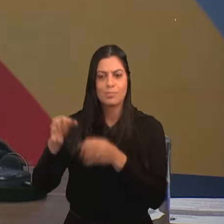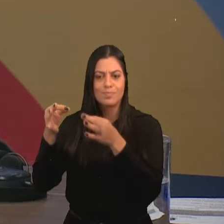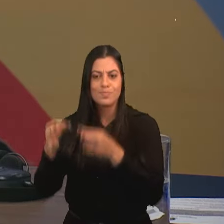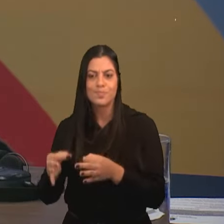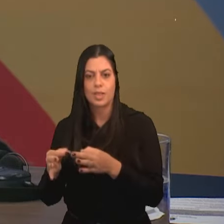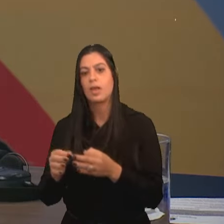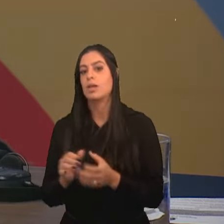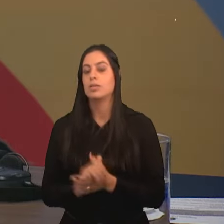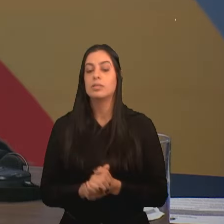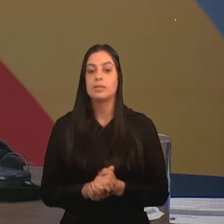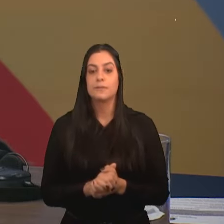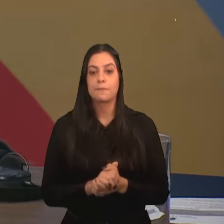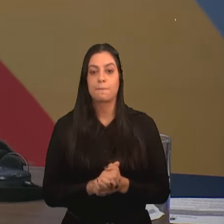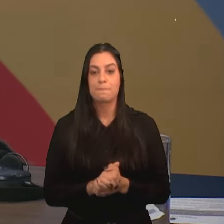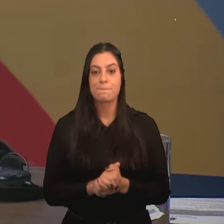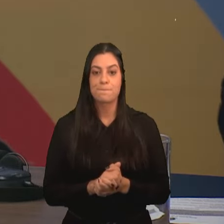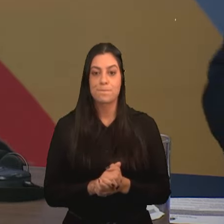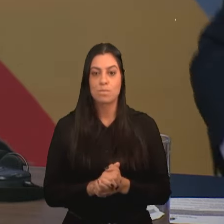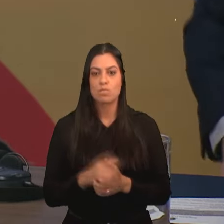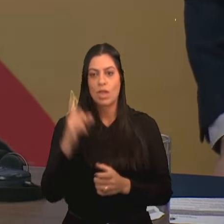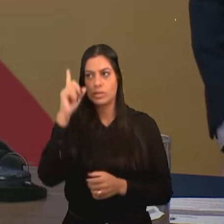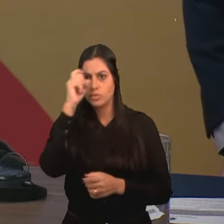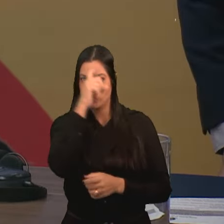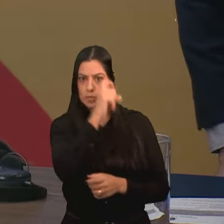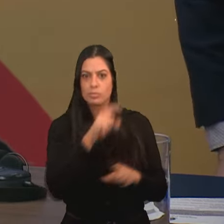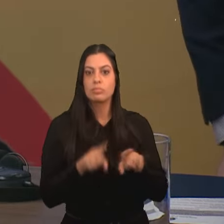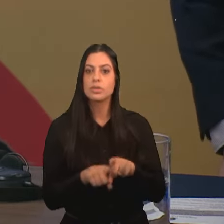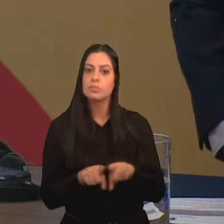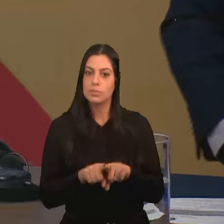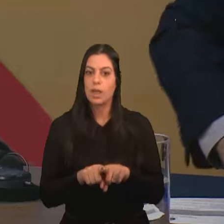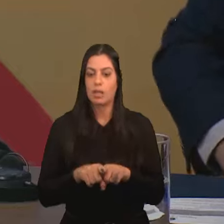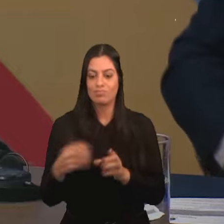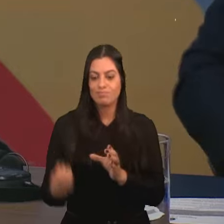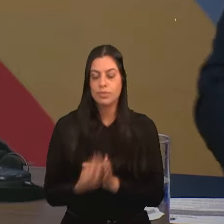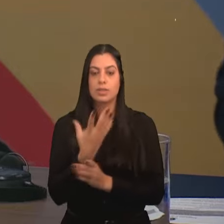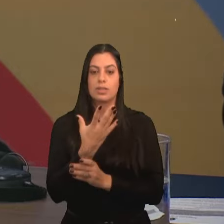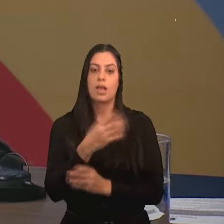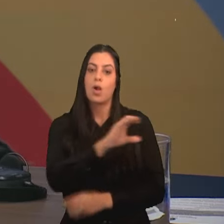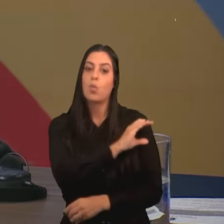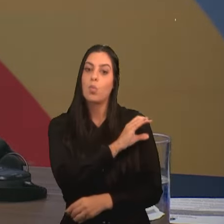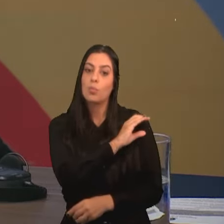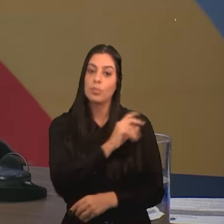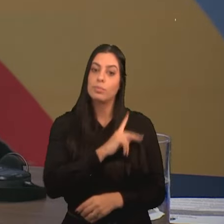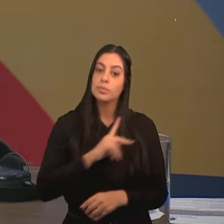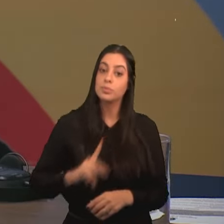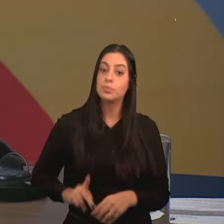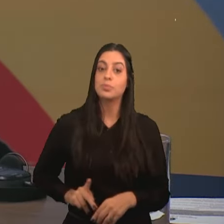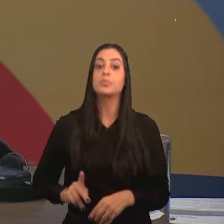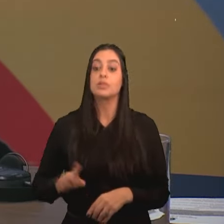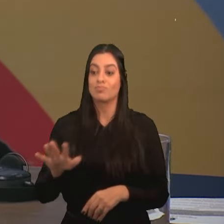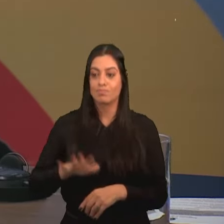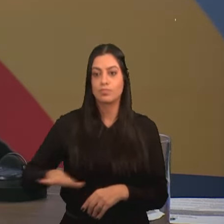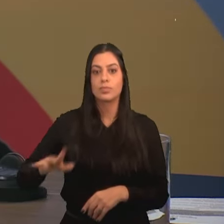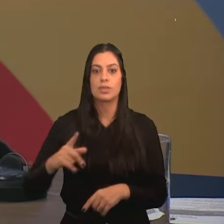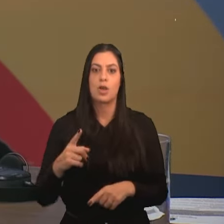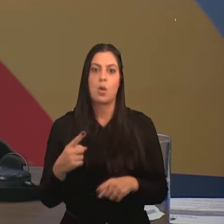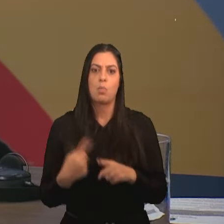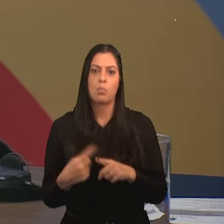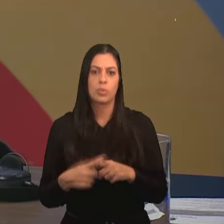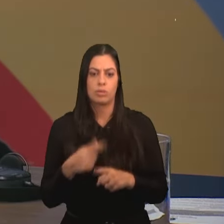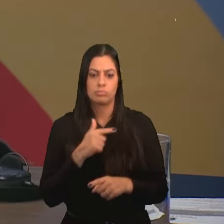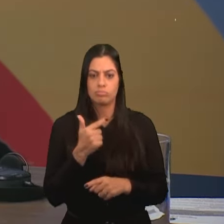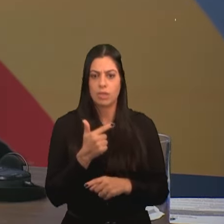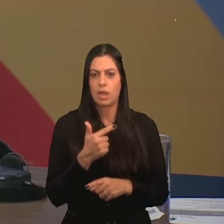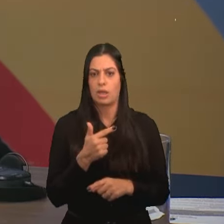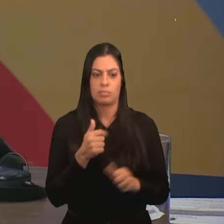eso quizás ya muestra las dificultades de crear y coordinar políticas para este ambiente, porque si yo no